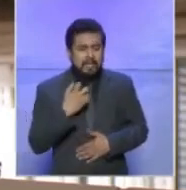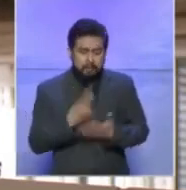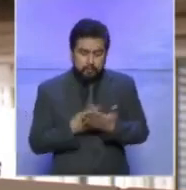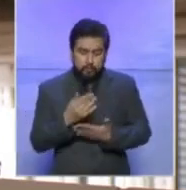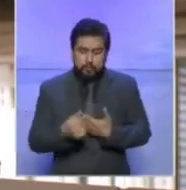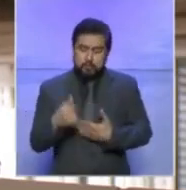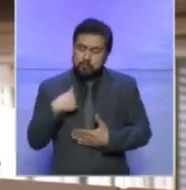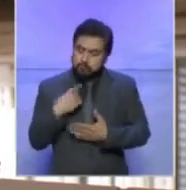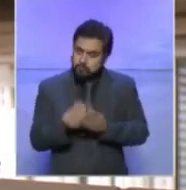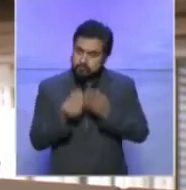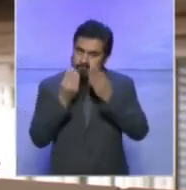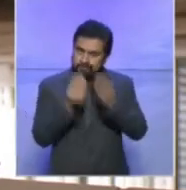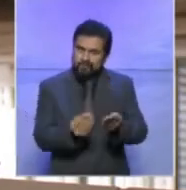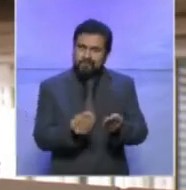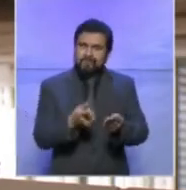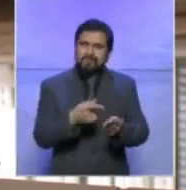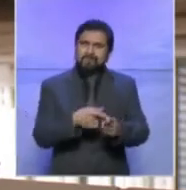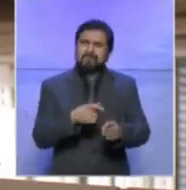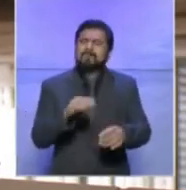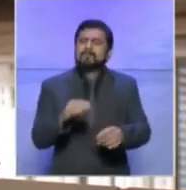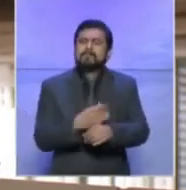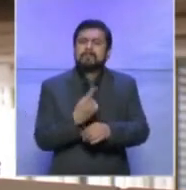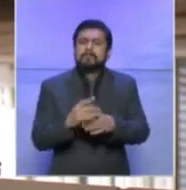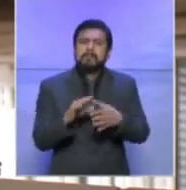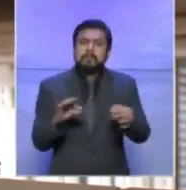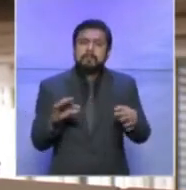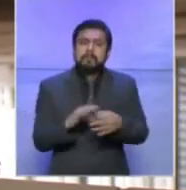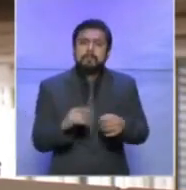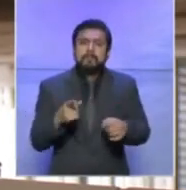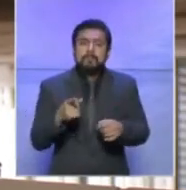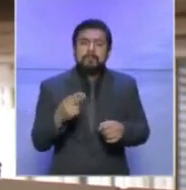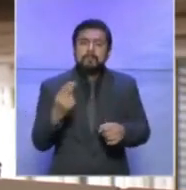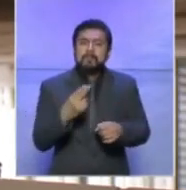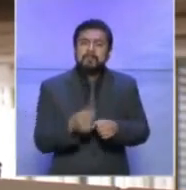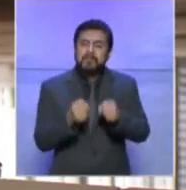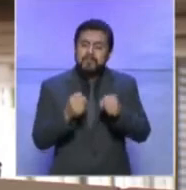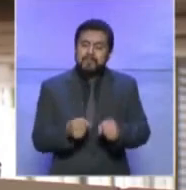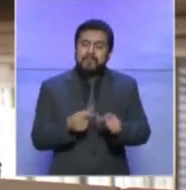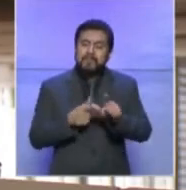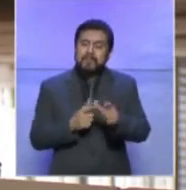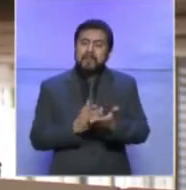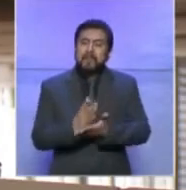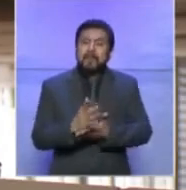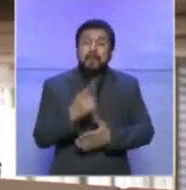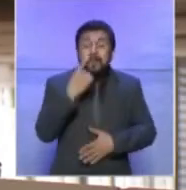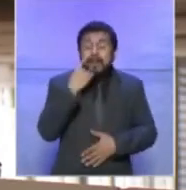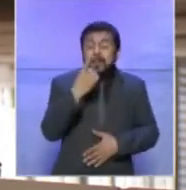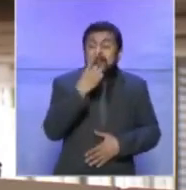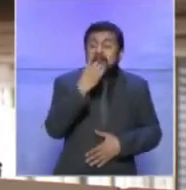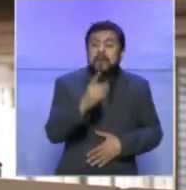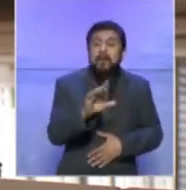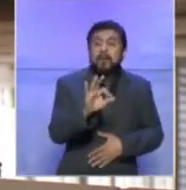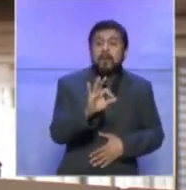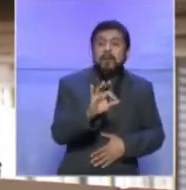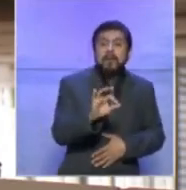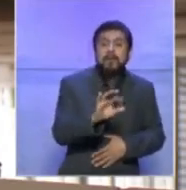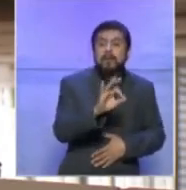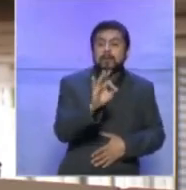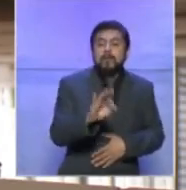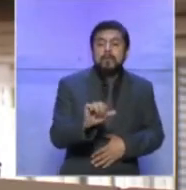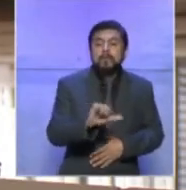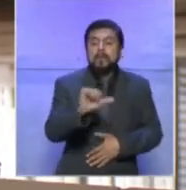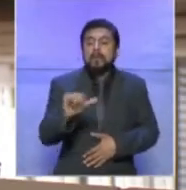su consideración propone confirmar los lineamientos en los que se determinó aumentar de un 40 a un 50% la proporción